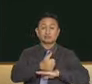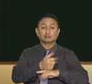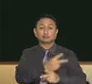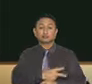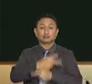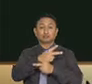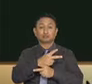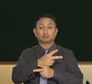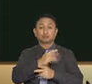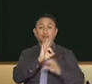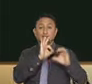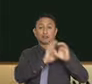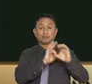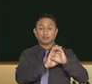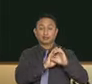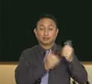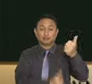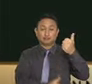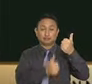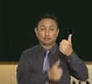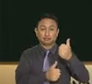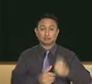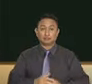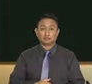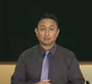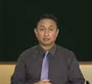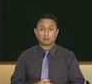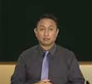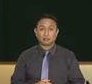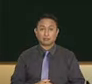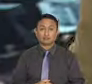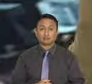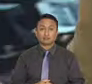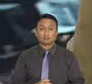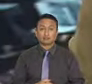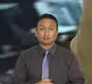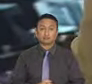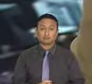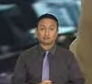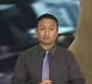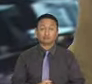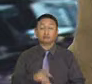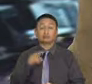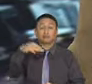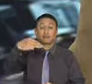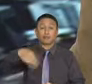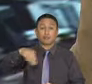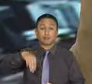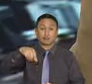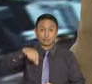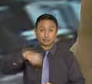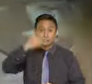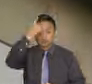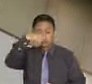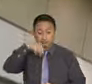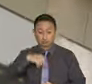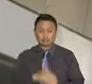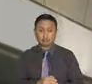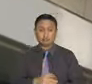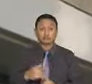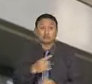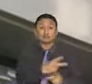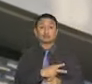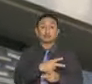consejera del Consejo de participación ciudadana y control social este miércoles se resolverá en el complejo